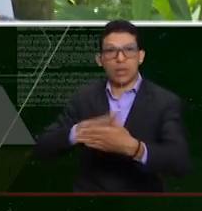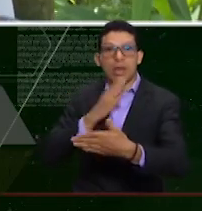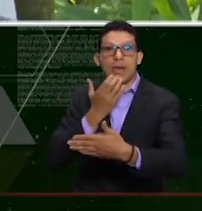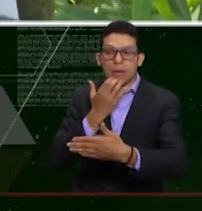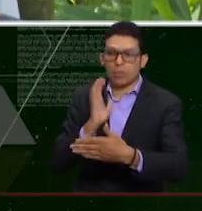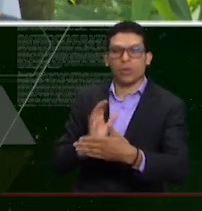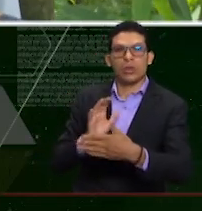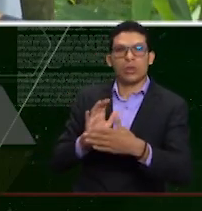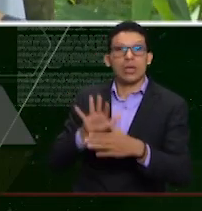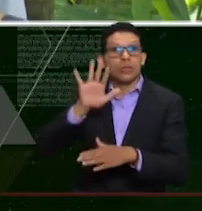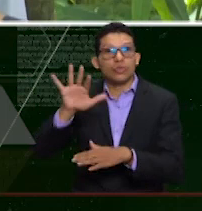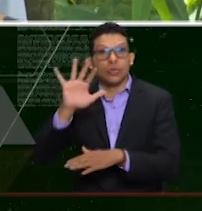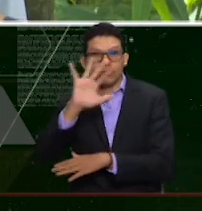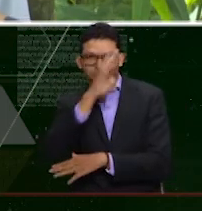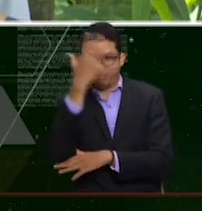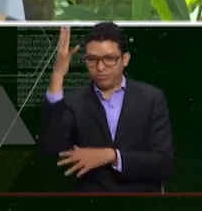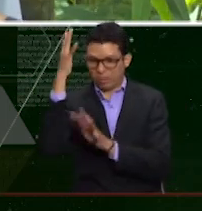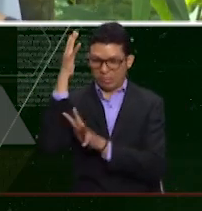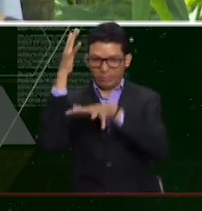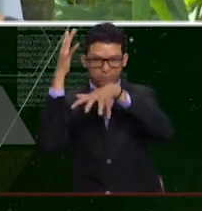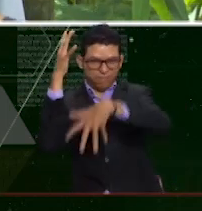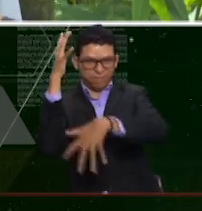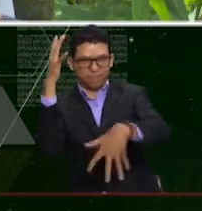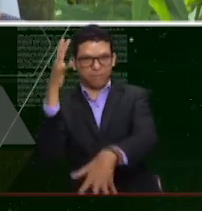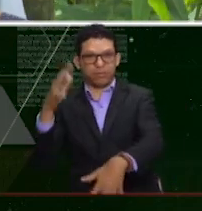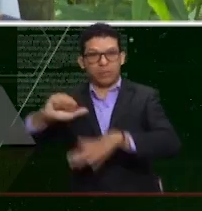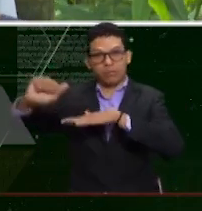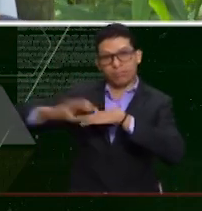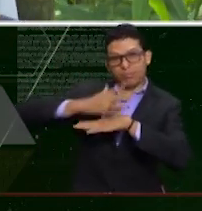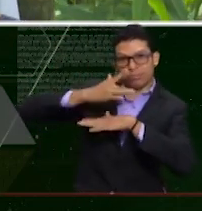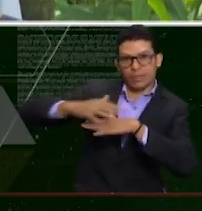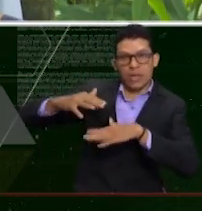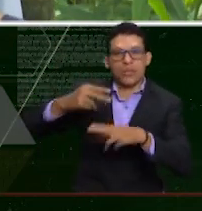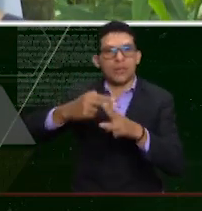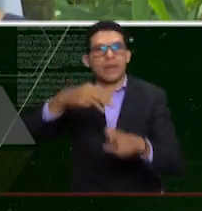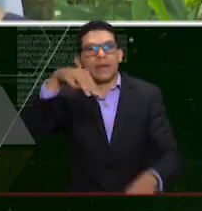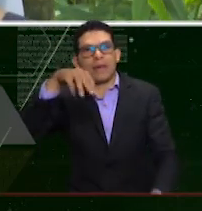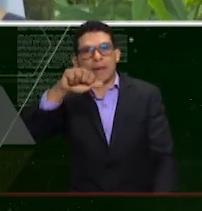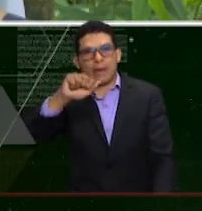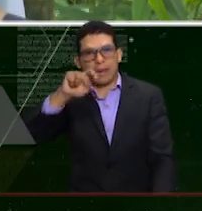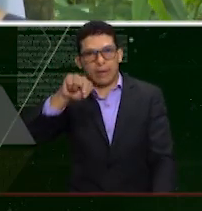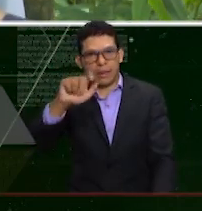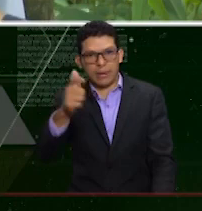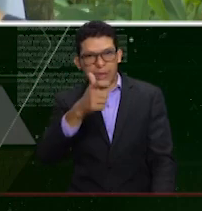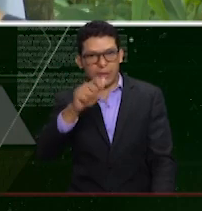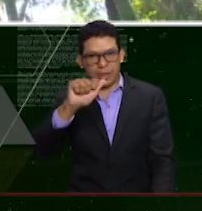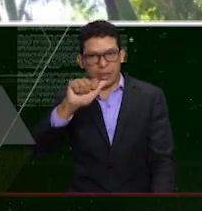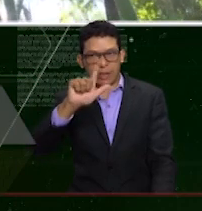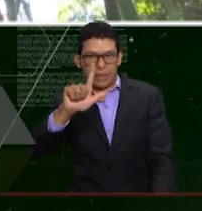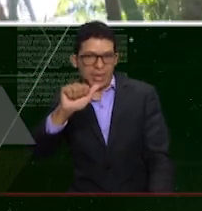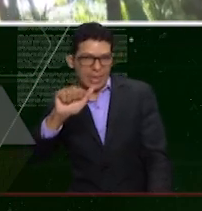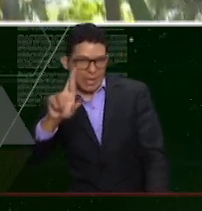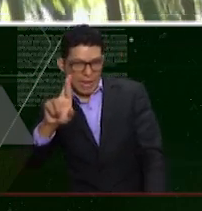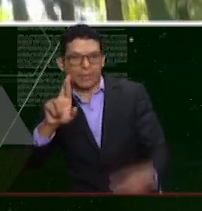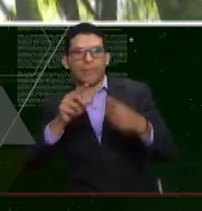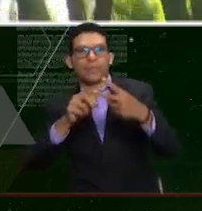de manglar son especies vedadas, el caracolí. Y en general, pues, tenemos que mirar la